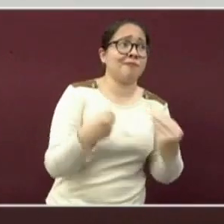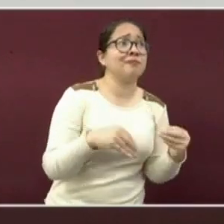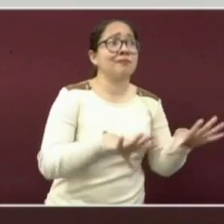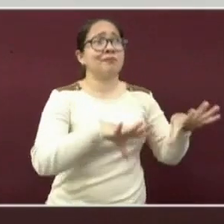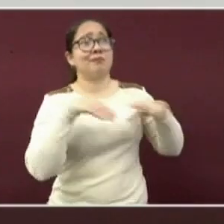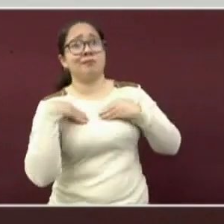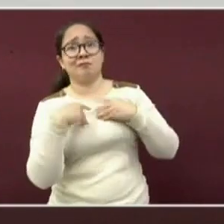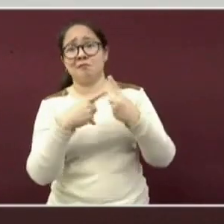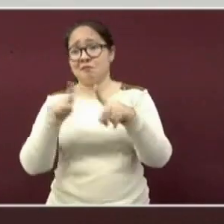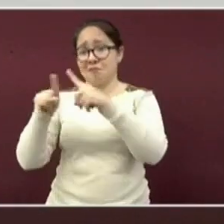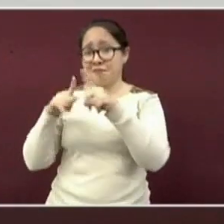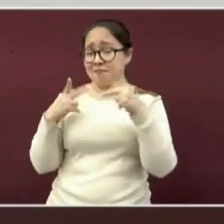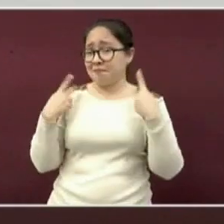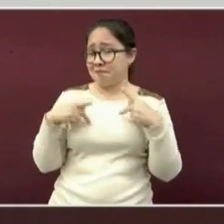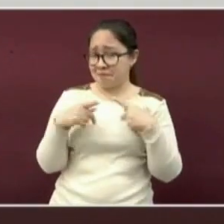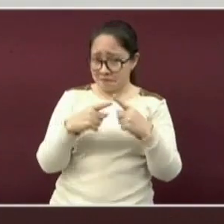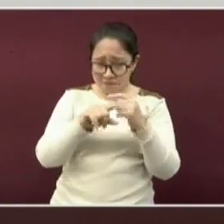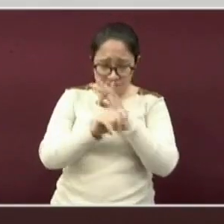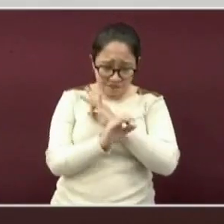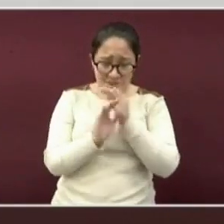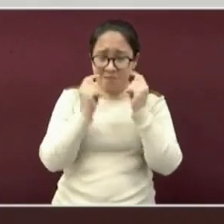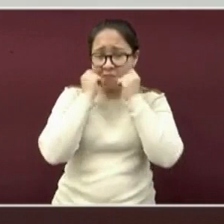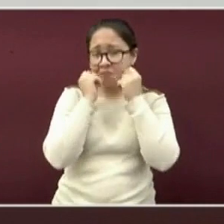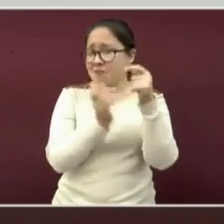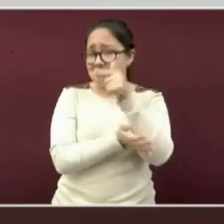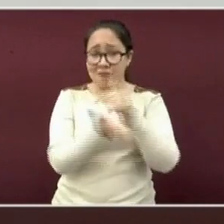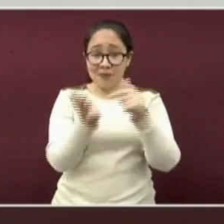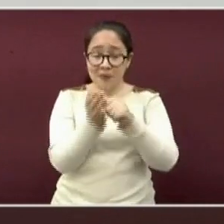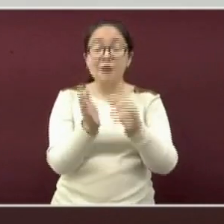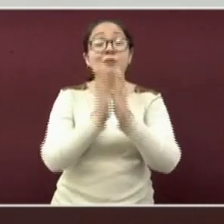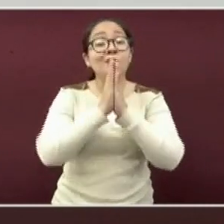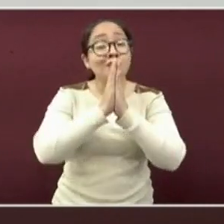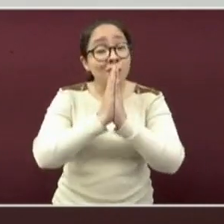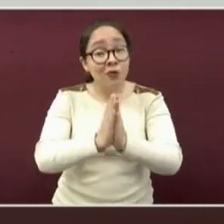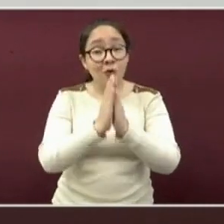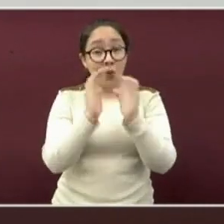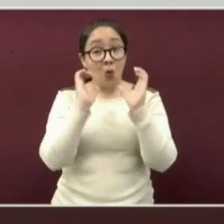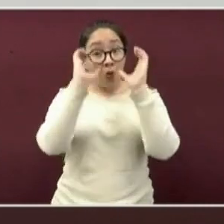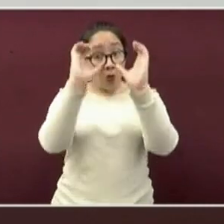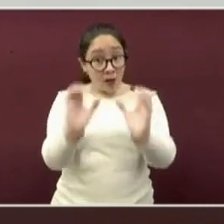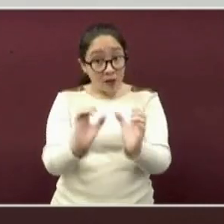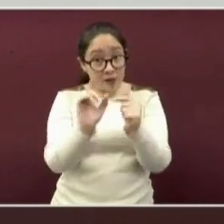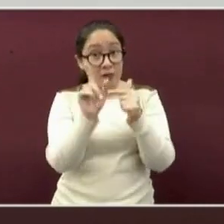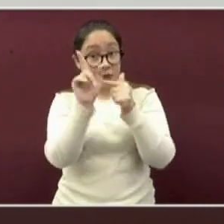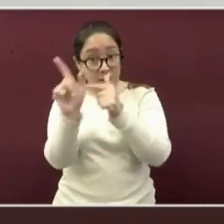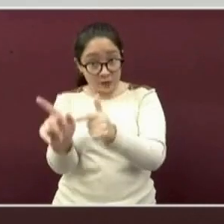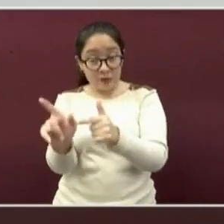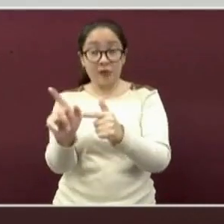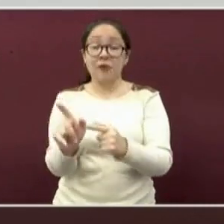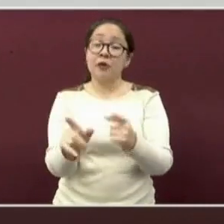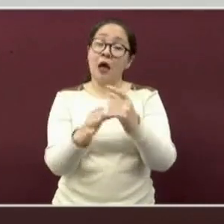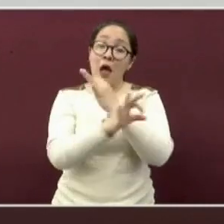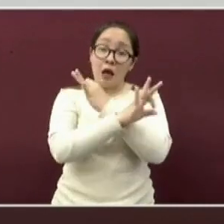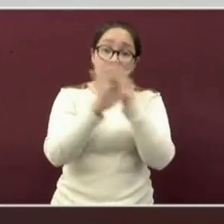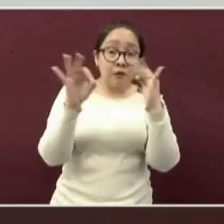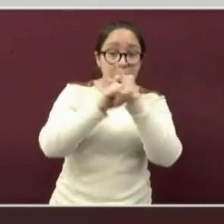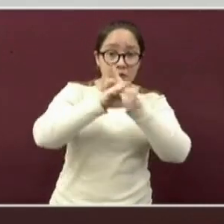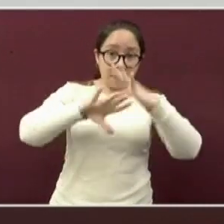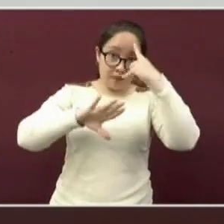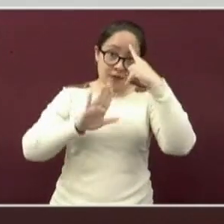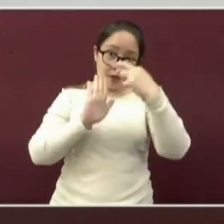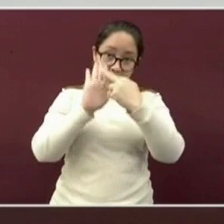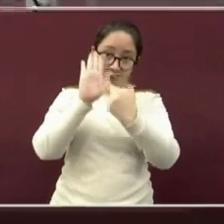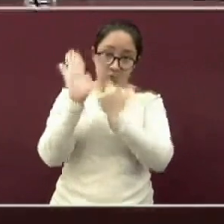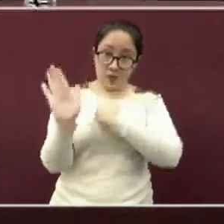dos o más personas, en cualquier lugar donde se encuentre. Por favor, no se confíe, difunda esta información y no afloje las